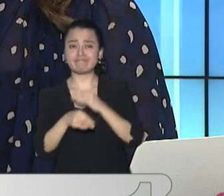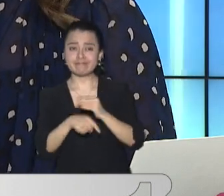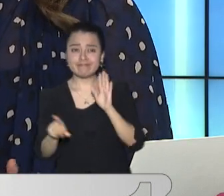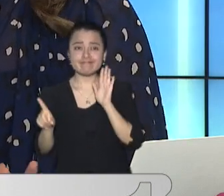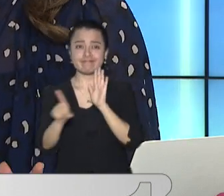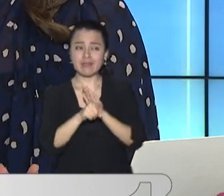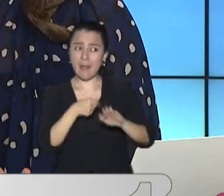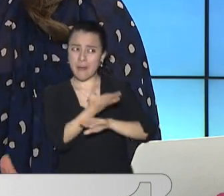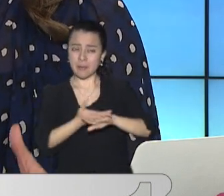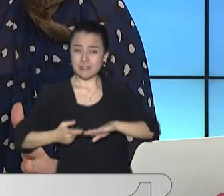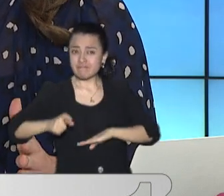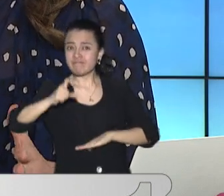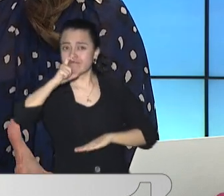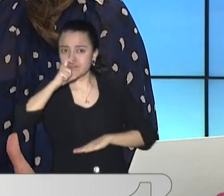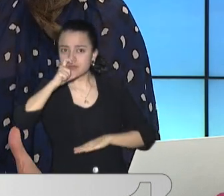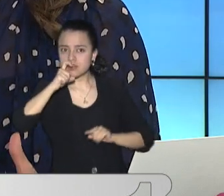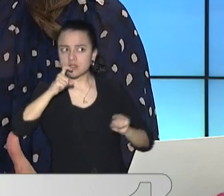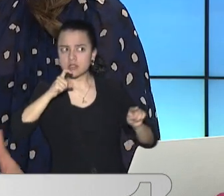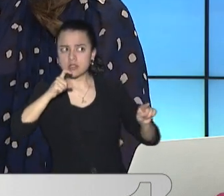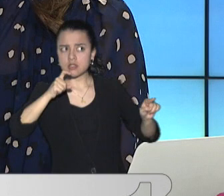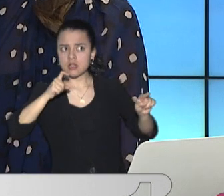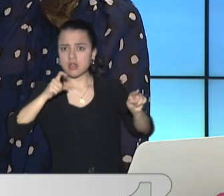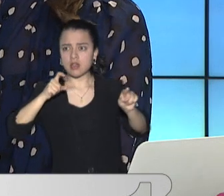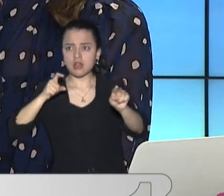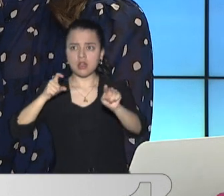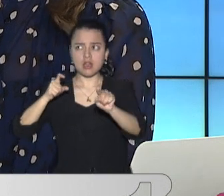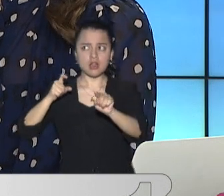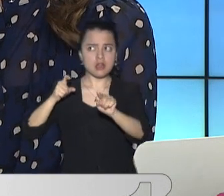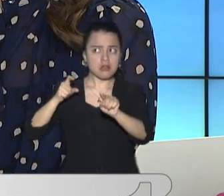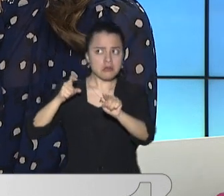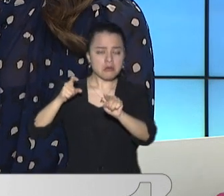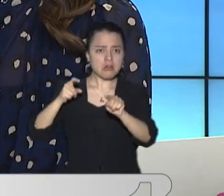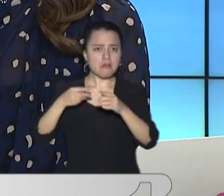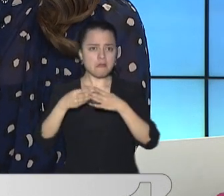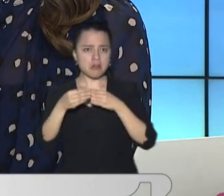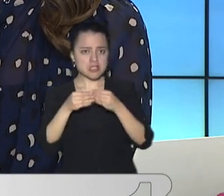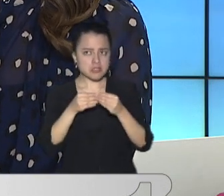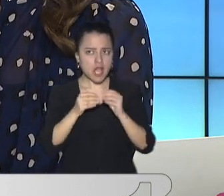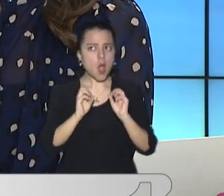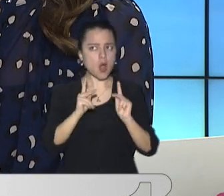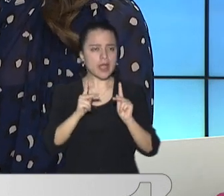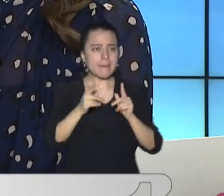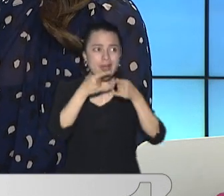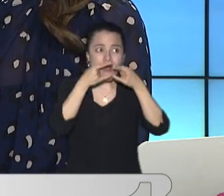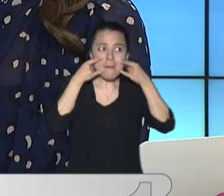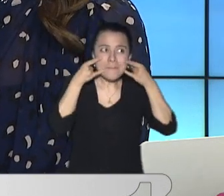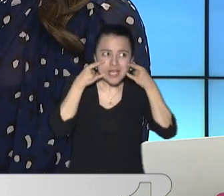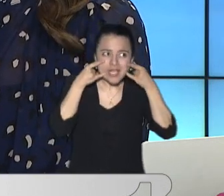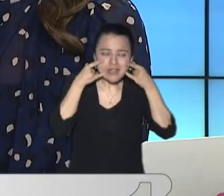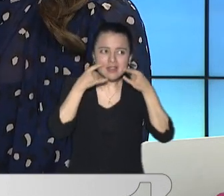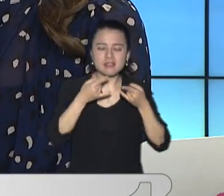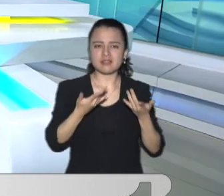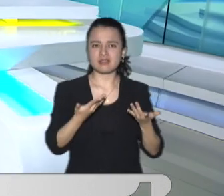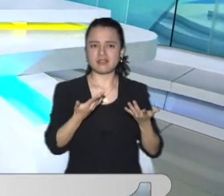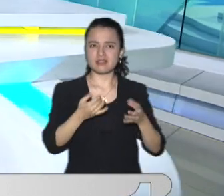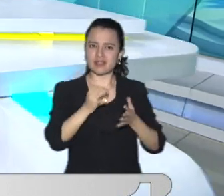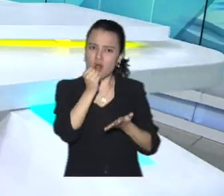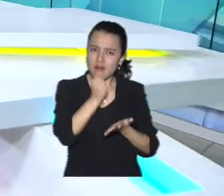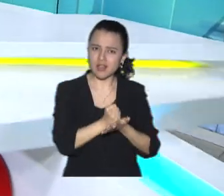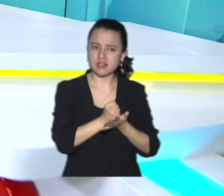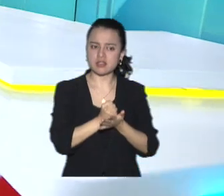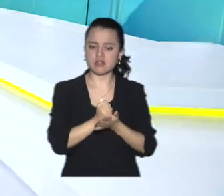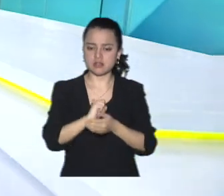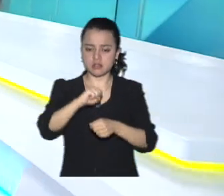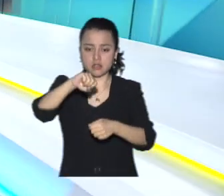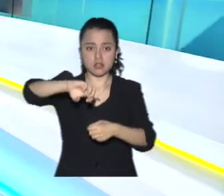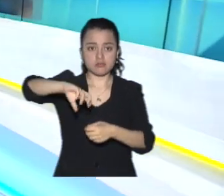bioseguridad. Sin embargo, se reitera mantener el lavado constante de manos, el uso de tapabocas y el distanciamiento físico. Jorge Castro con el